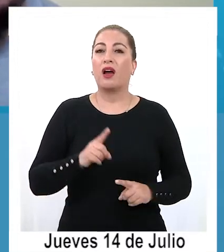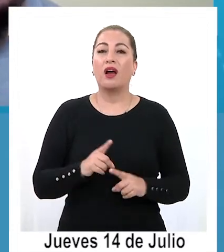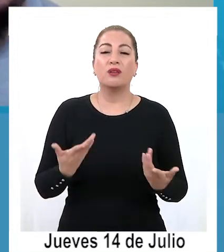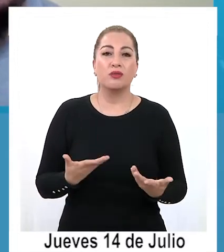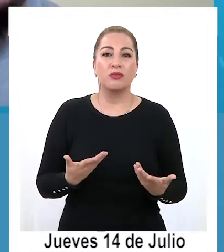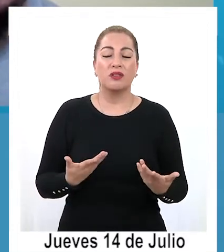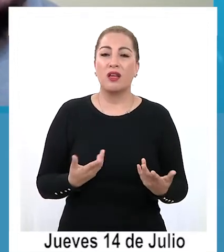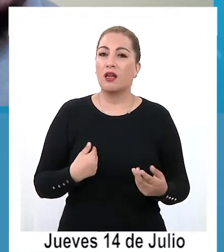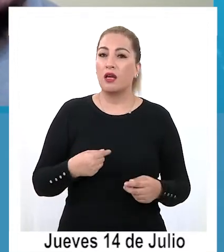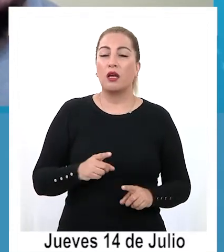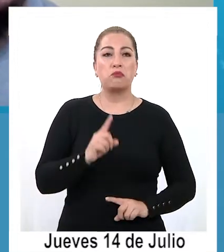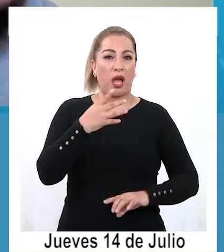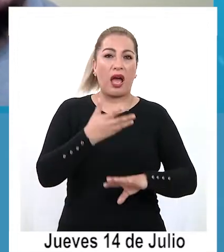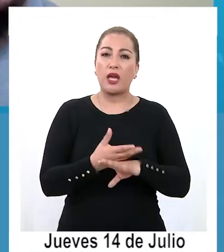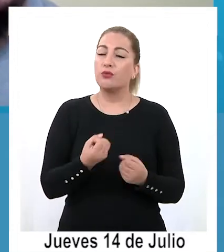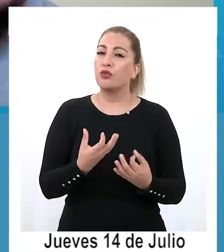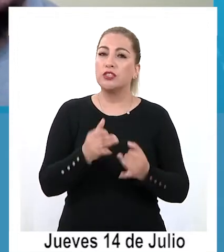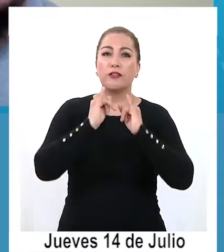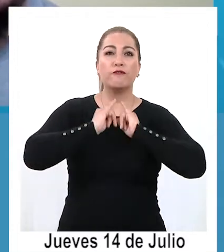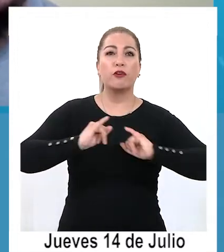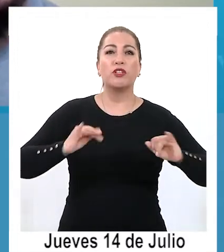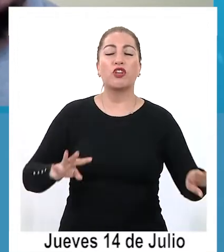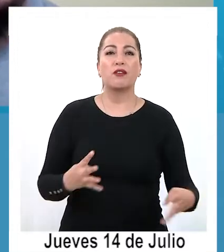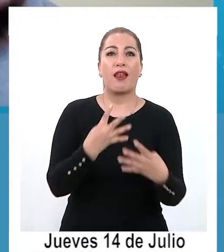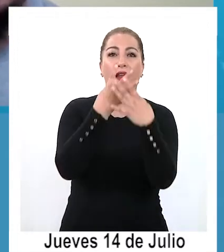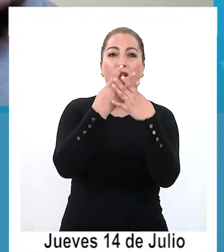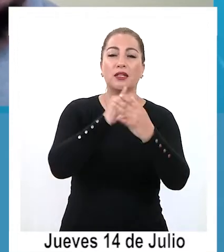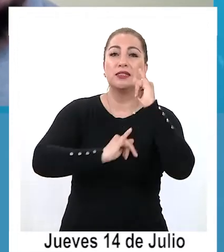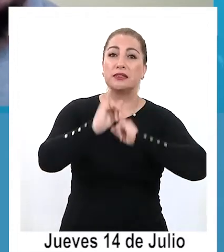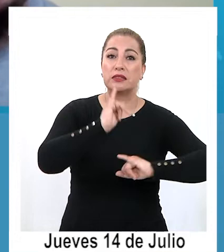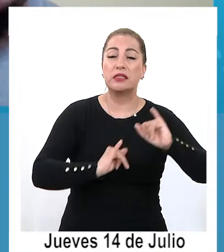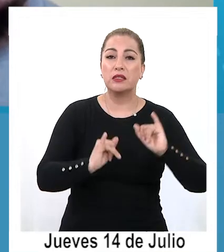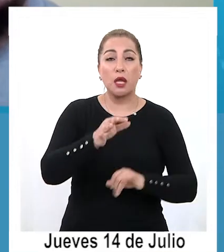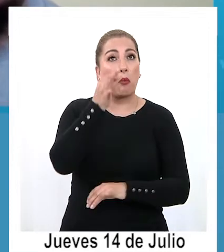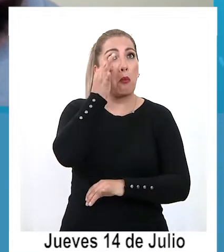Telar y otras que pueden buscar ahí, o FastCheck que pueden buscar ahí